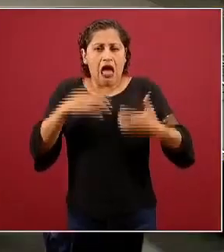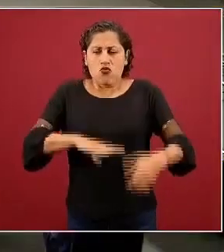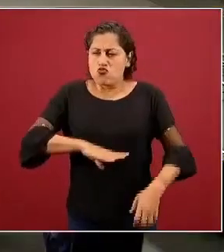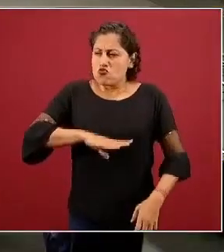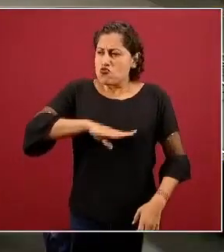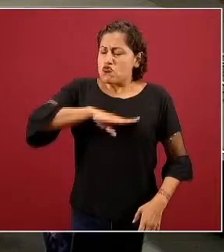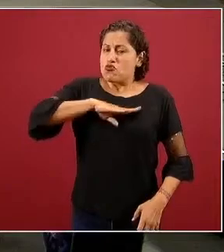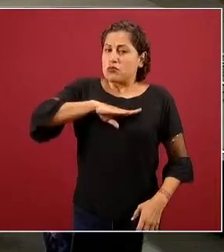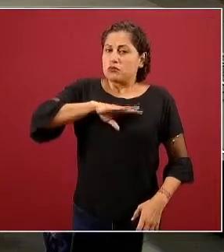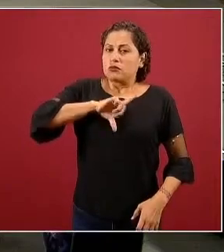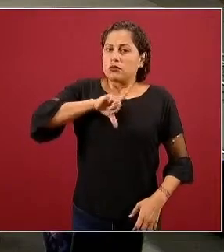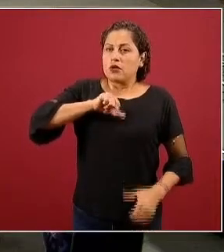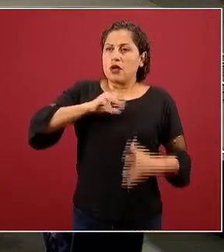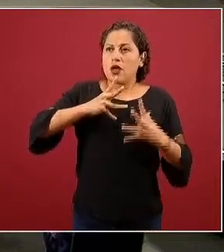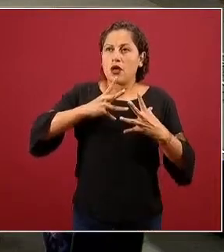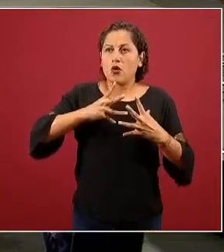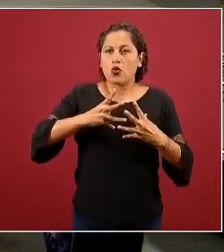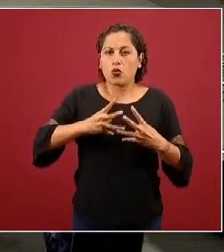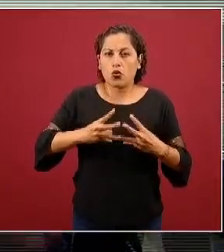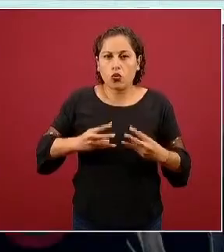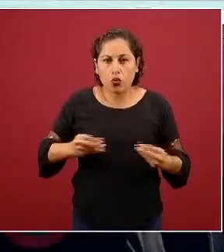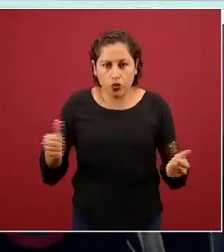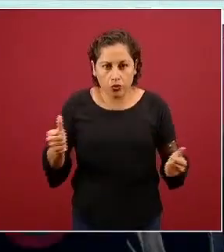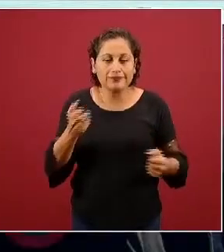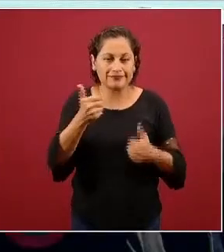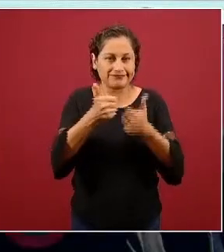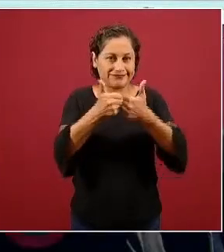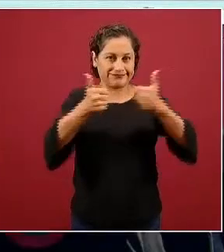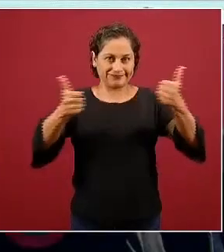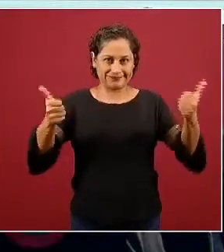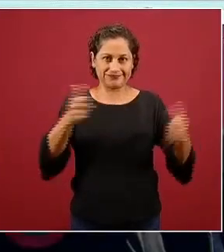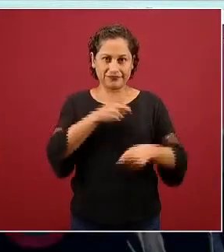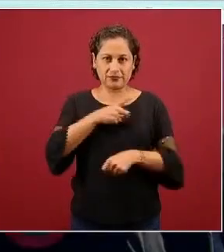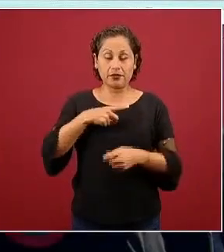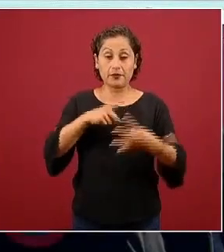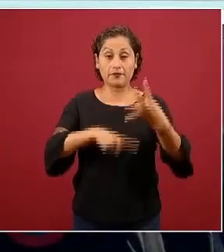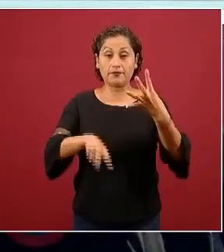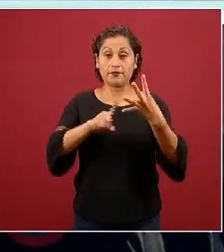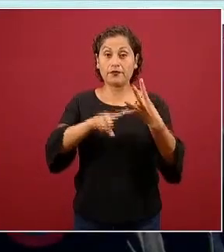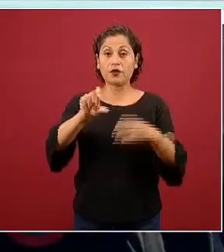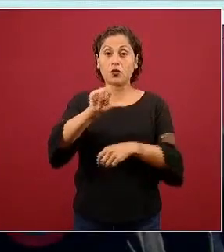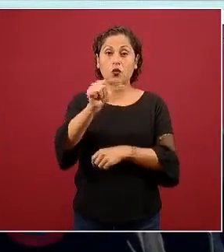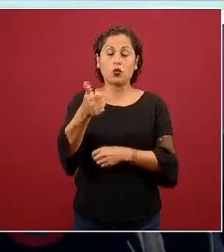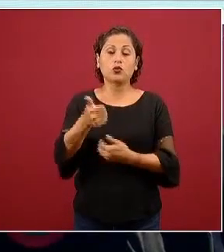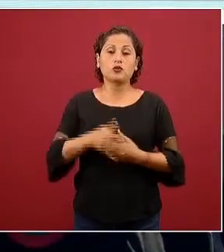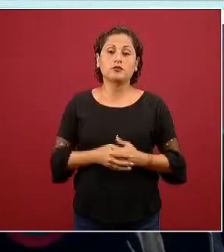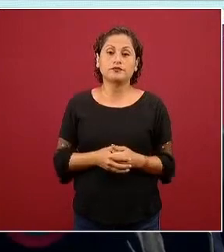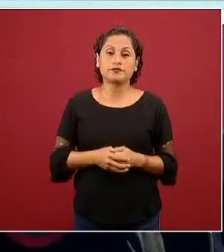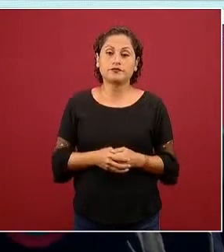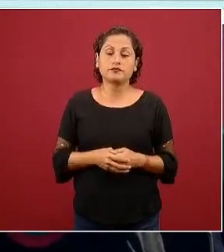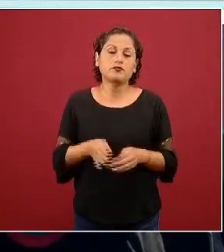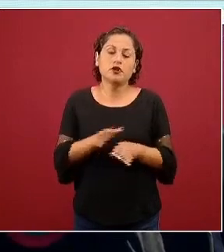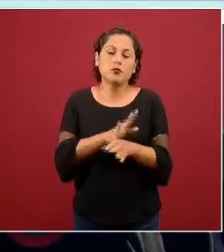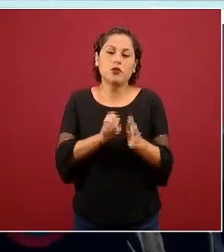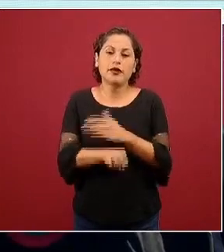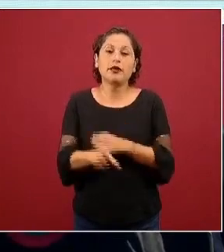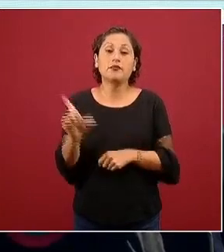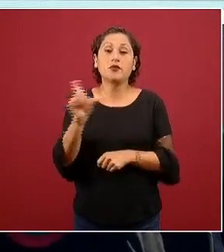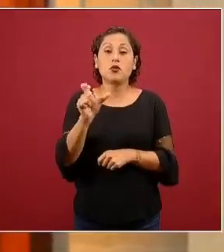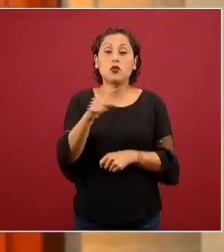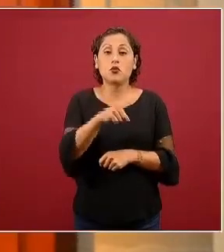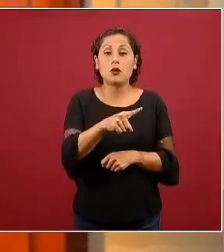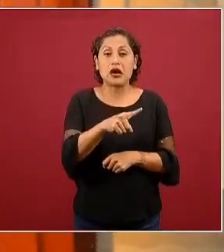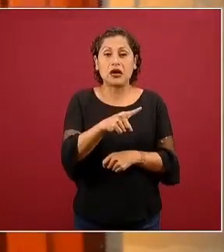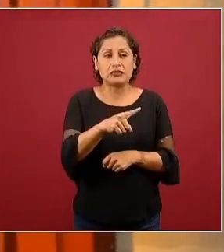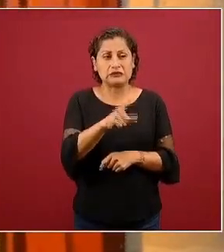otras técnicas como la de extinción, que esto es igual cuando noto una conducta muy agresiva,